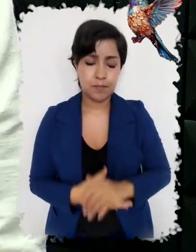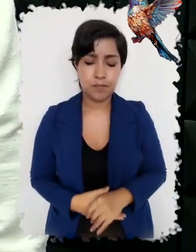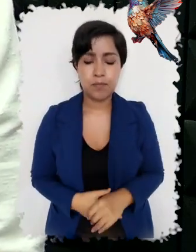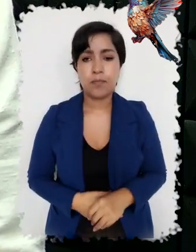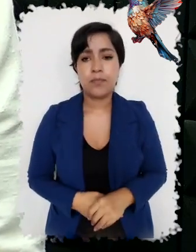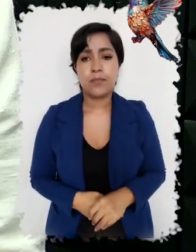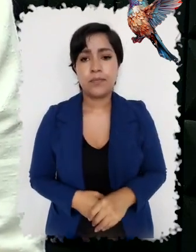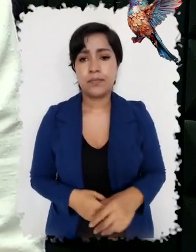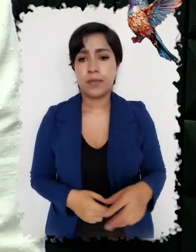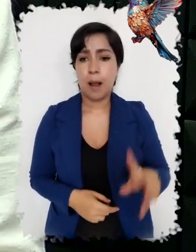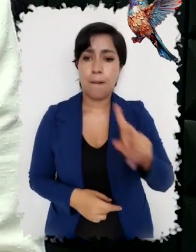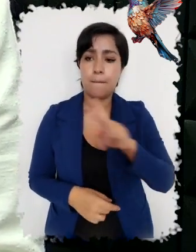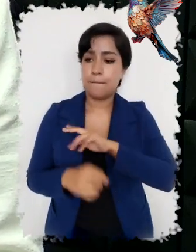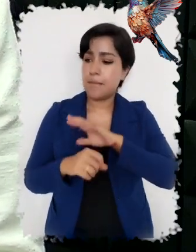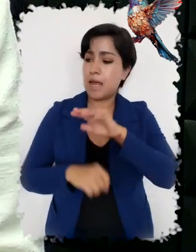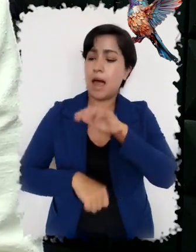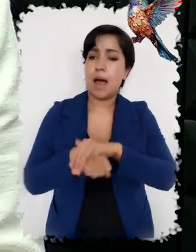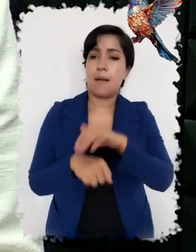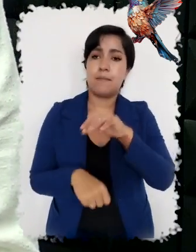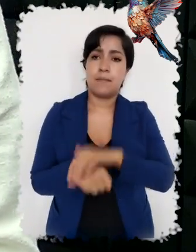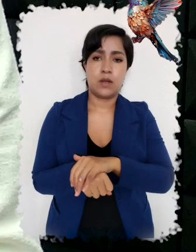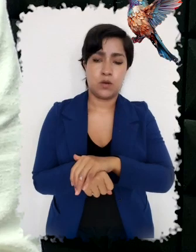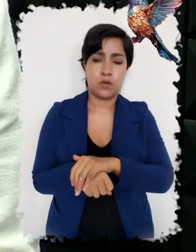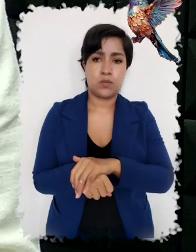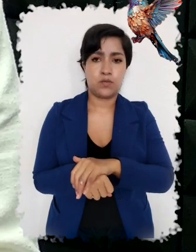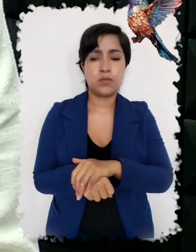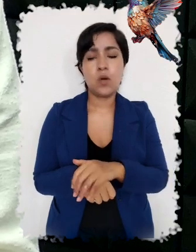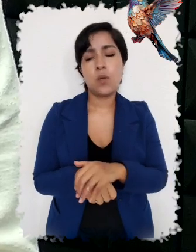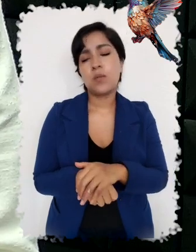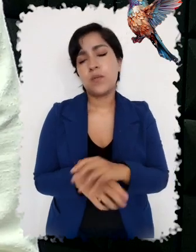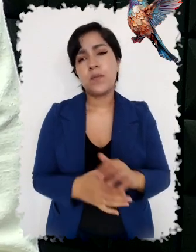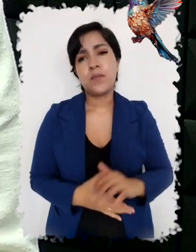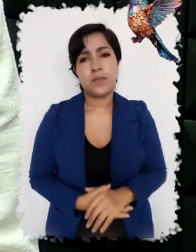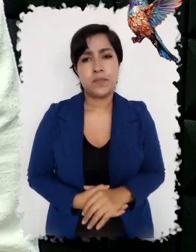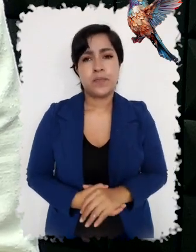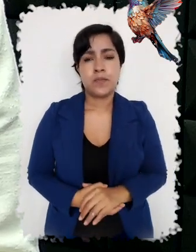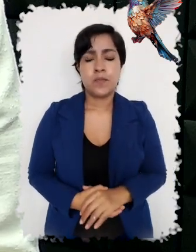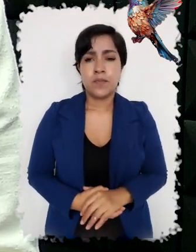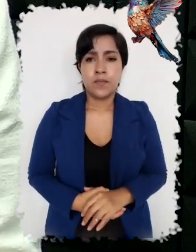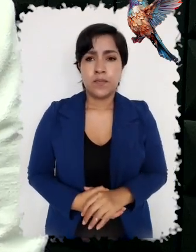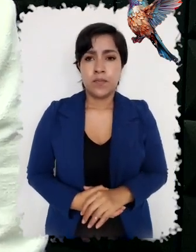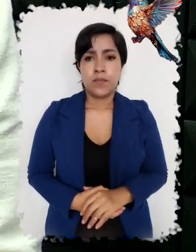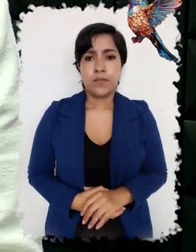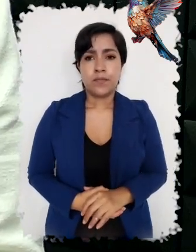que si este amigo o compañero este